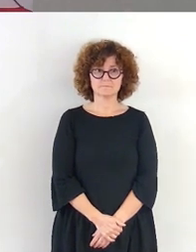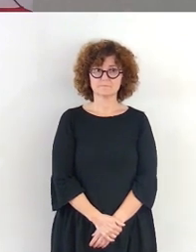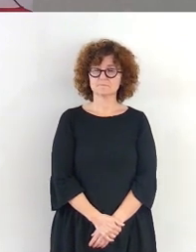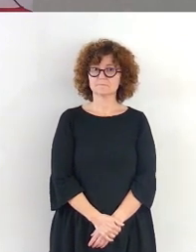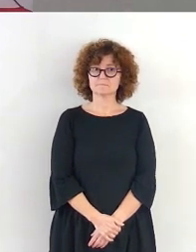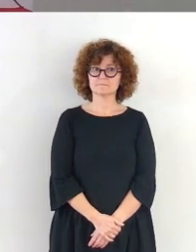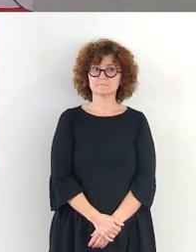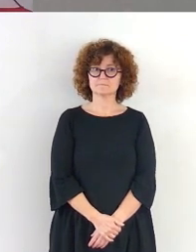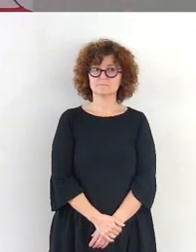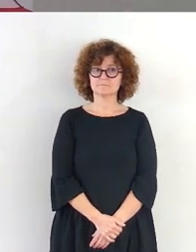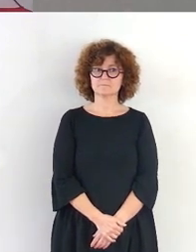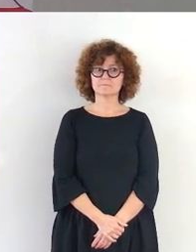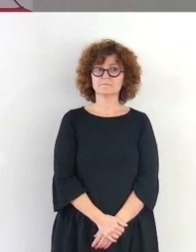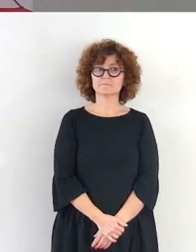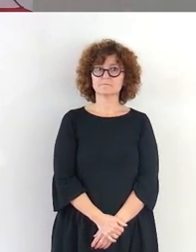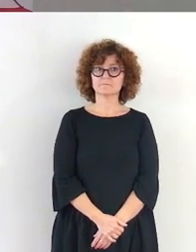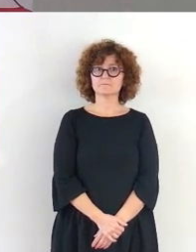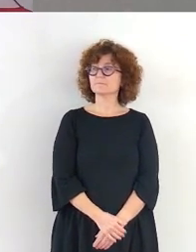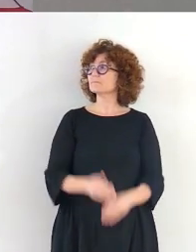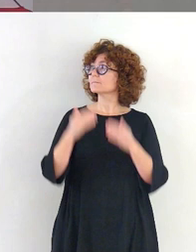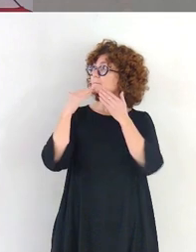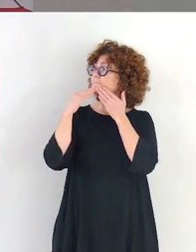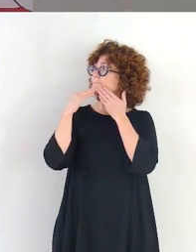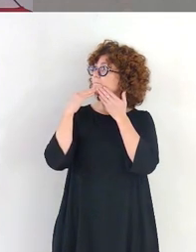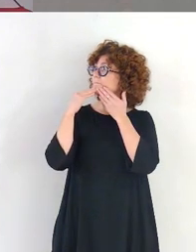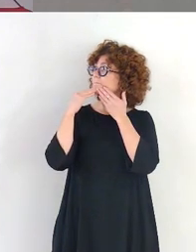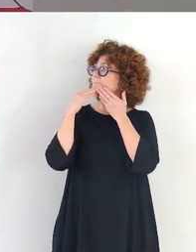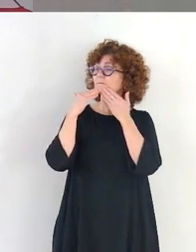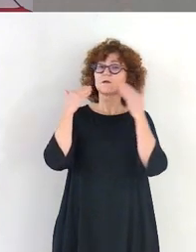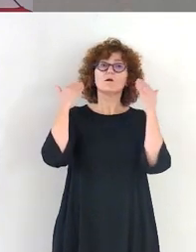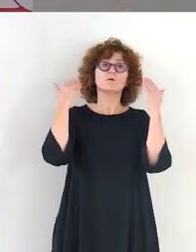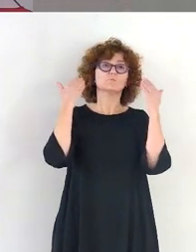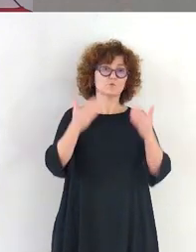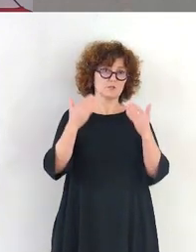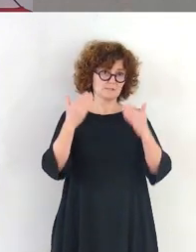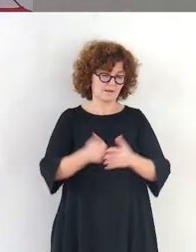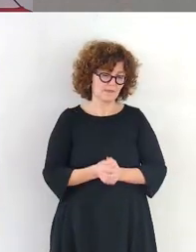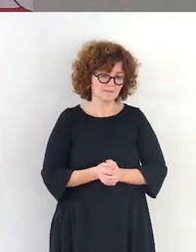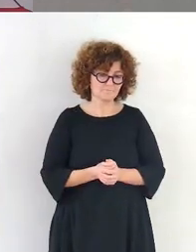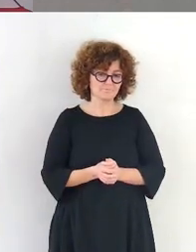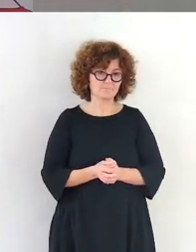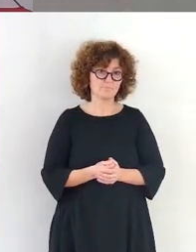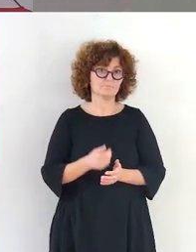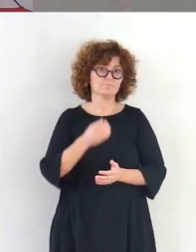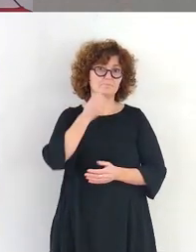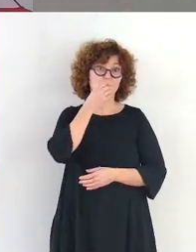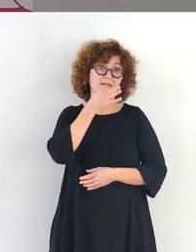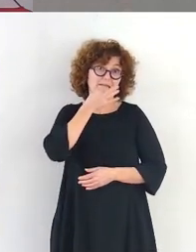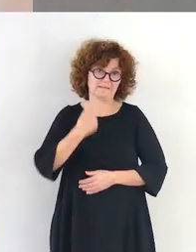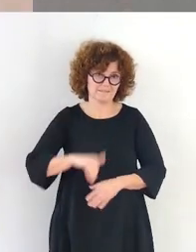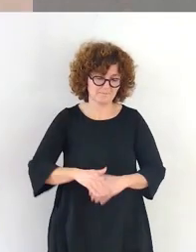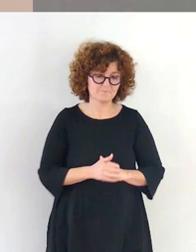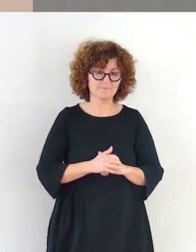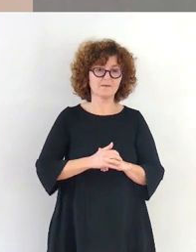Morán bueno Muchas gracias Buenos días o ya tardes a todos empezaba la mañana inaugurando